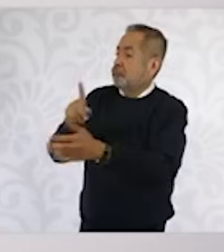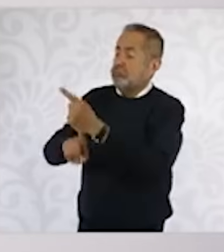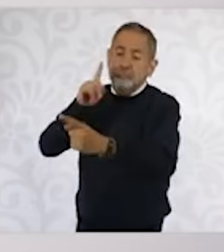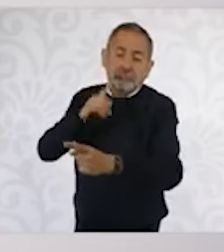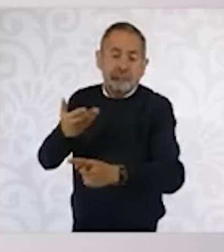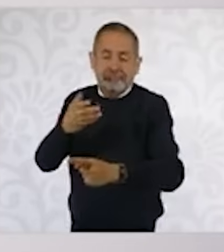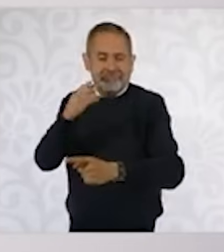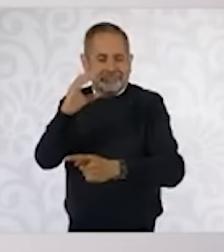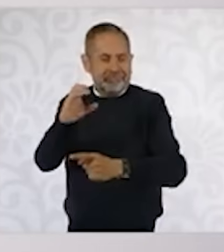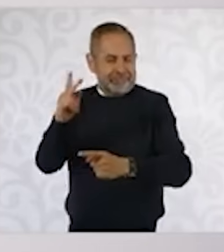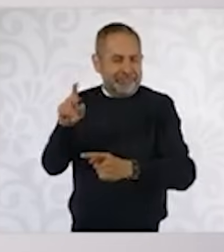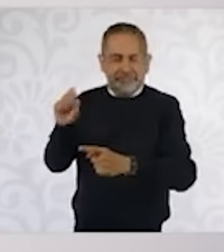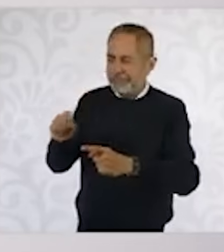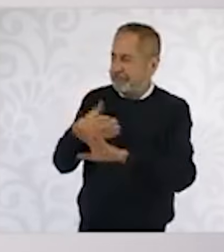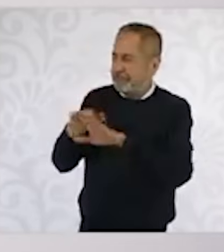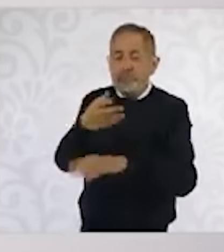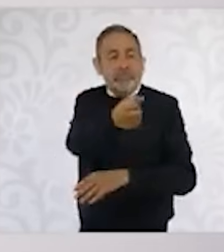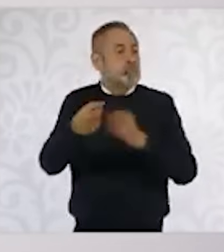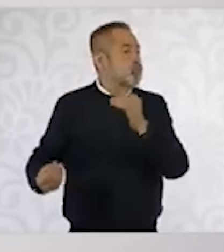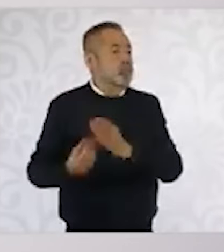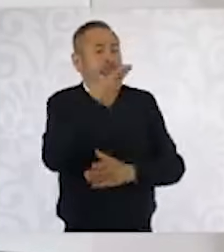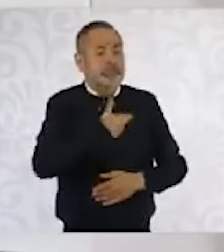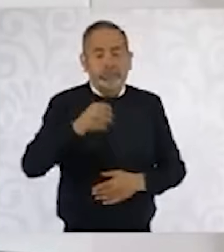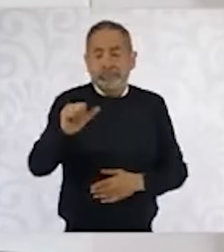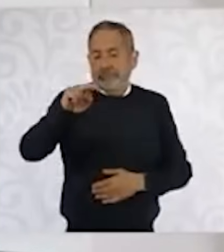Bueno, primer punto.